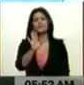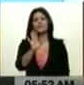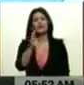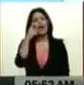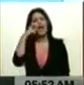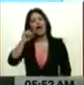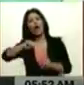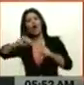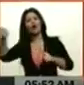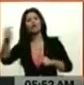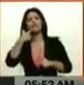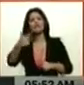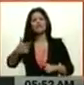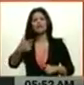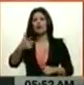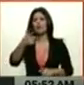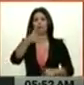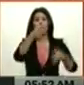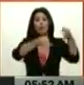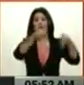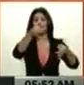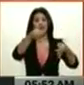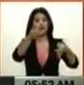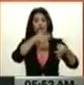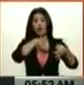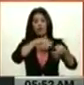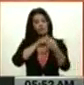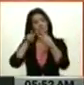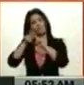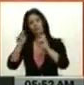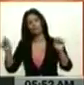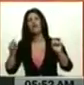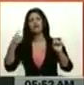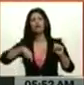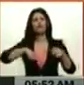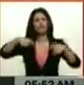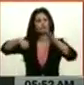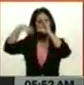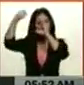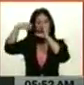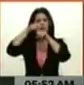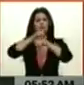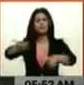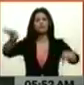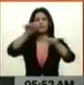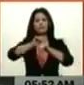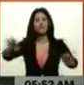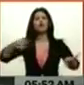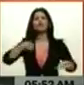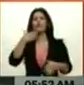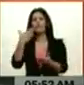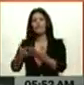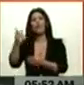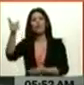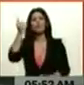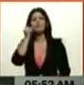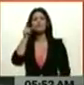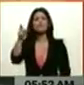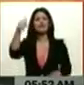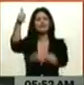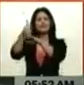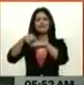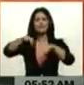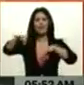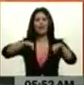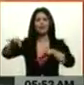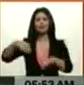sin justicia no habrá paz. Aquí, eso lo estamos rodando nosotros. Son piezas de acá. Fíjense la máster. El máster sabe cuáles son. Yo no